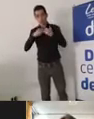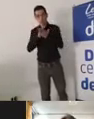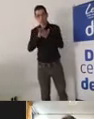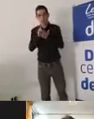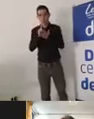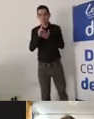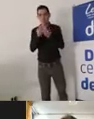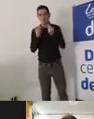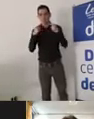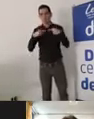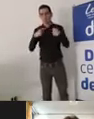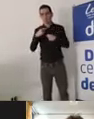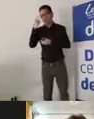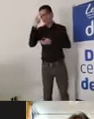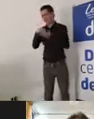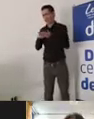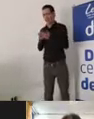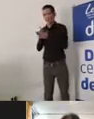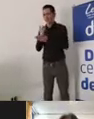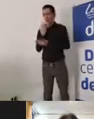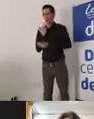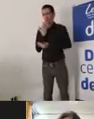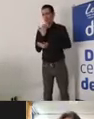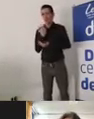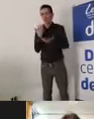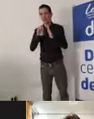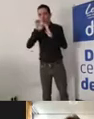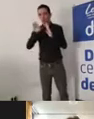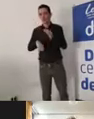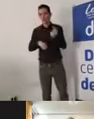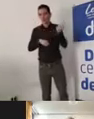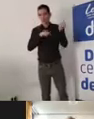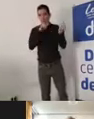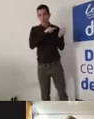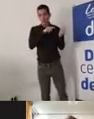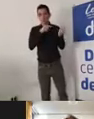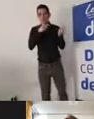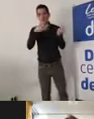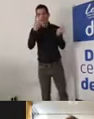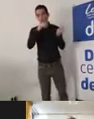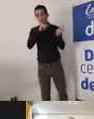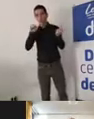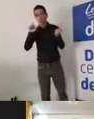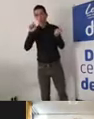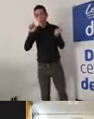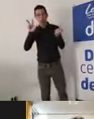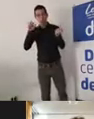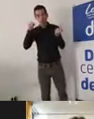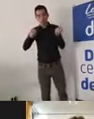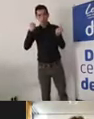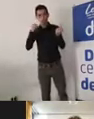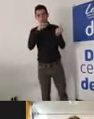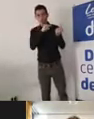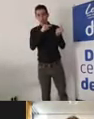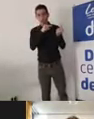del país. Cuando un ciudadano entre los 14 y los 28 años aproximadamente se reconoce como sujeto de derechos, también de deberes,